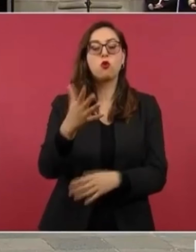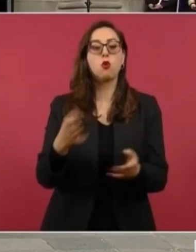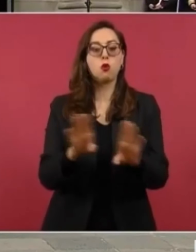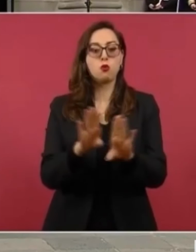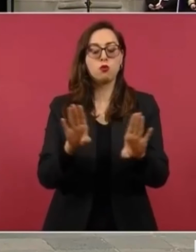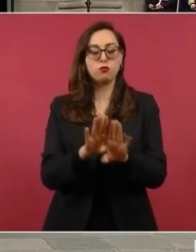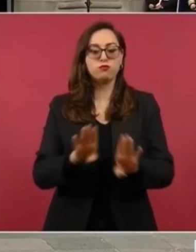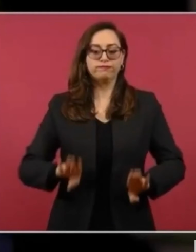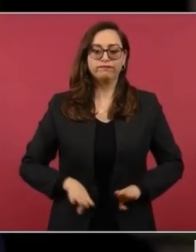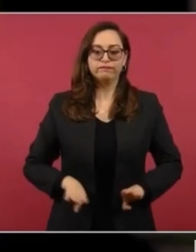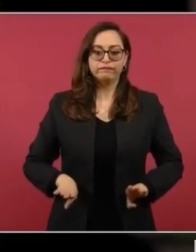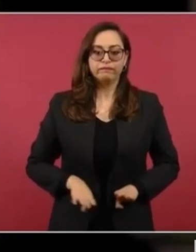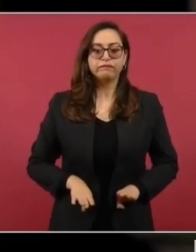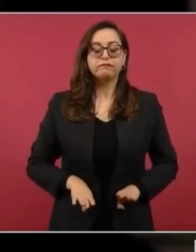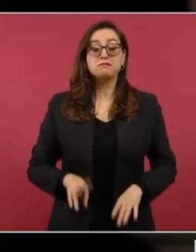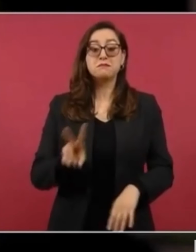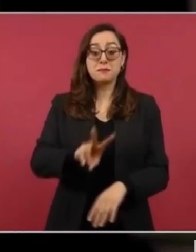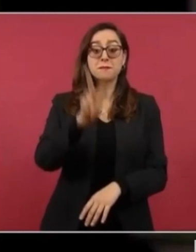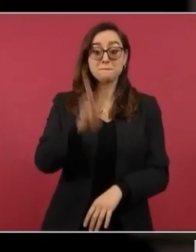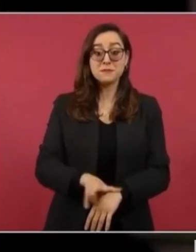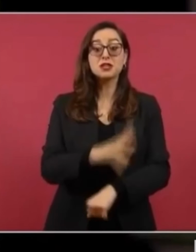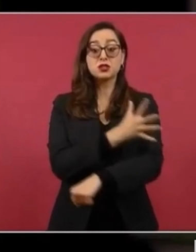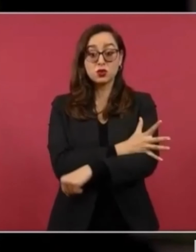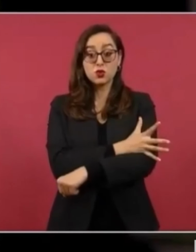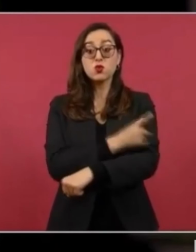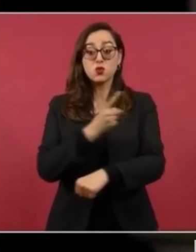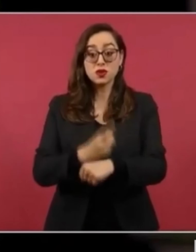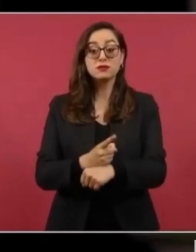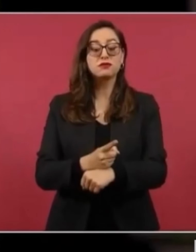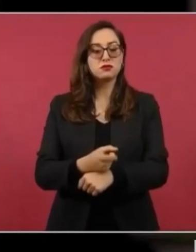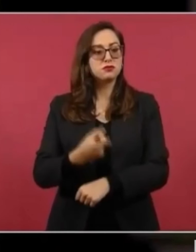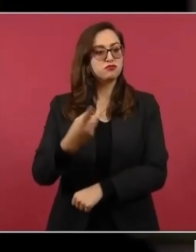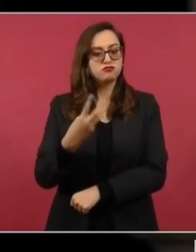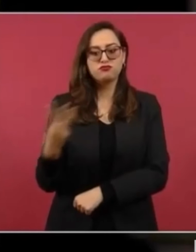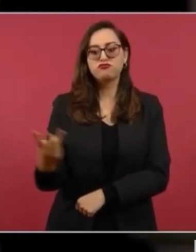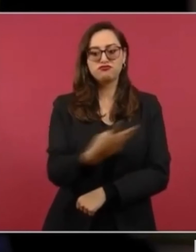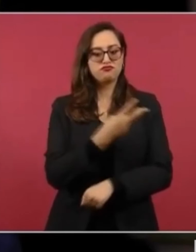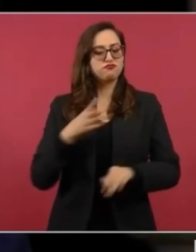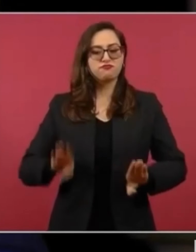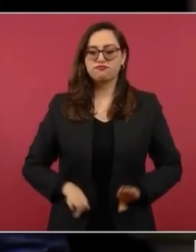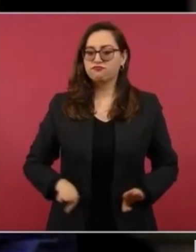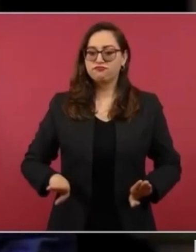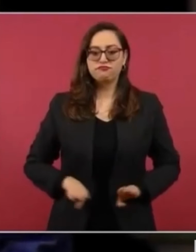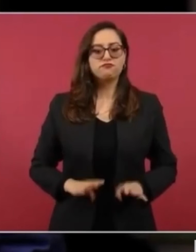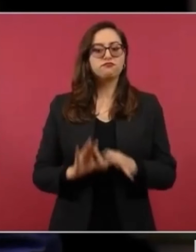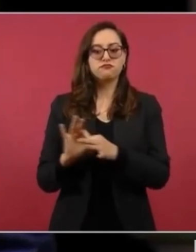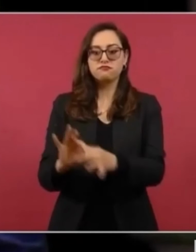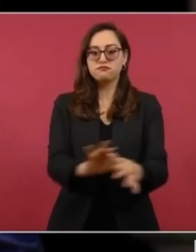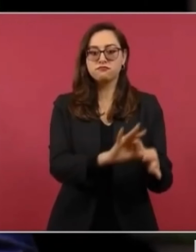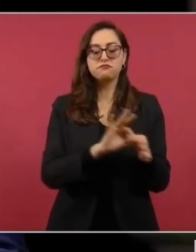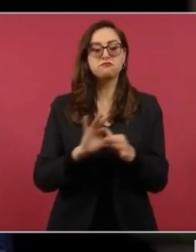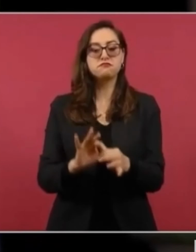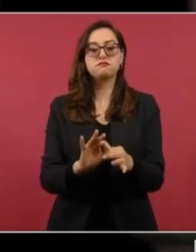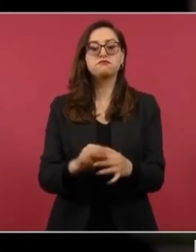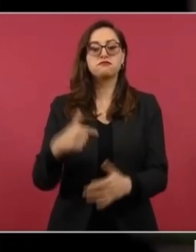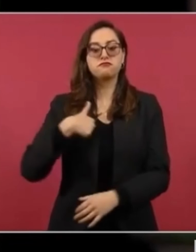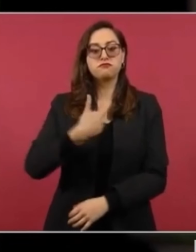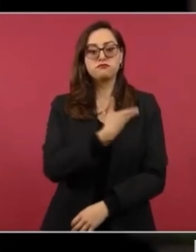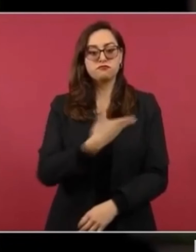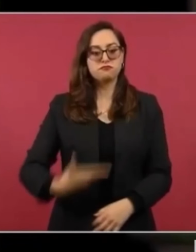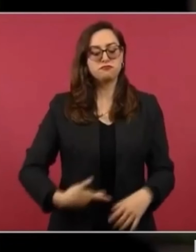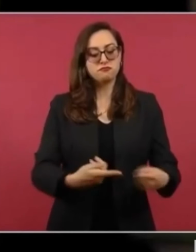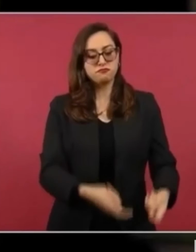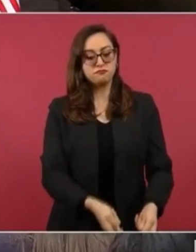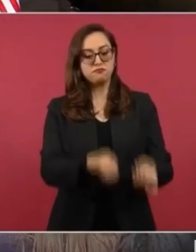valores comunes. Y esto lo digo sinceramente, valores comunes que comparten nuestros países. Desde asumir mi cargo como presidente, me he